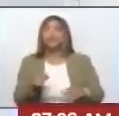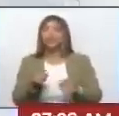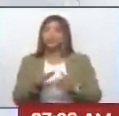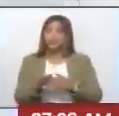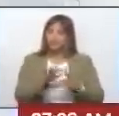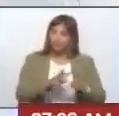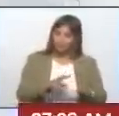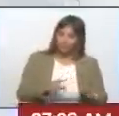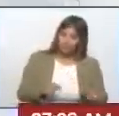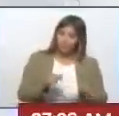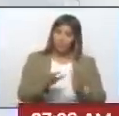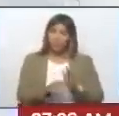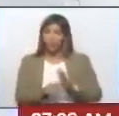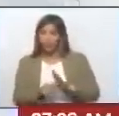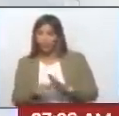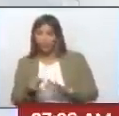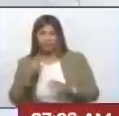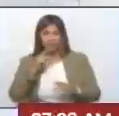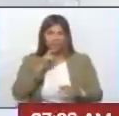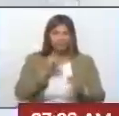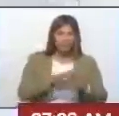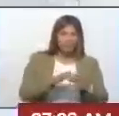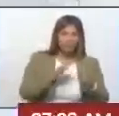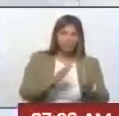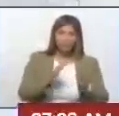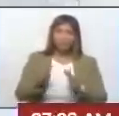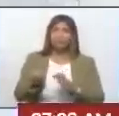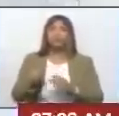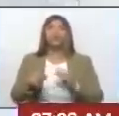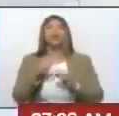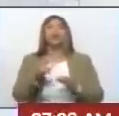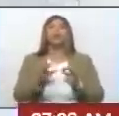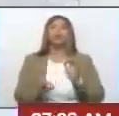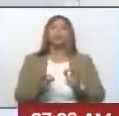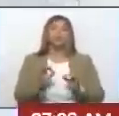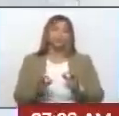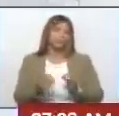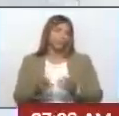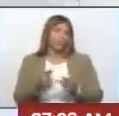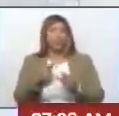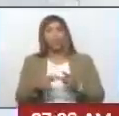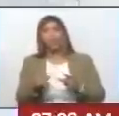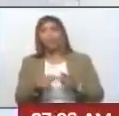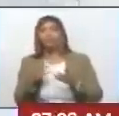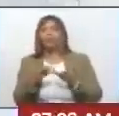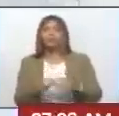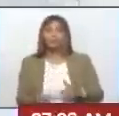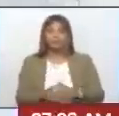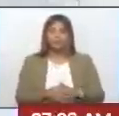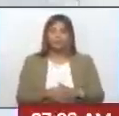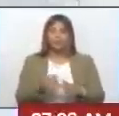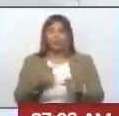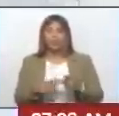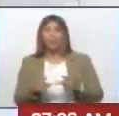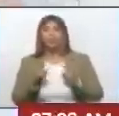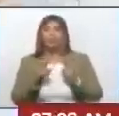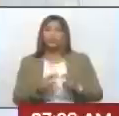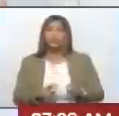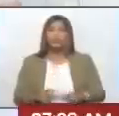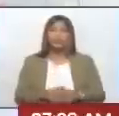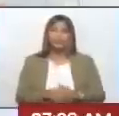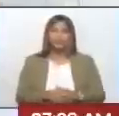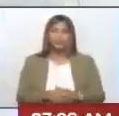los bienes, de establecer procedimientos, unos jurisdiccionales, otros administrativos y otros de